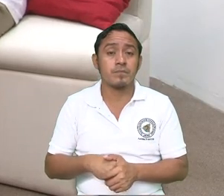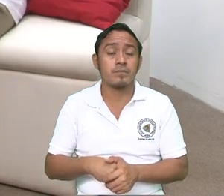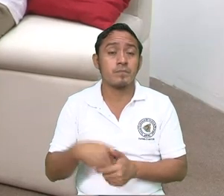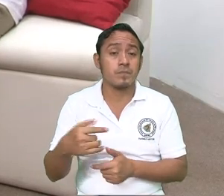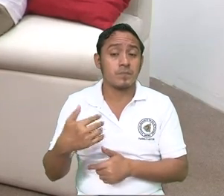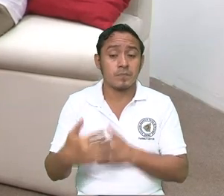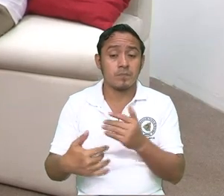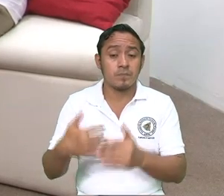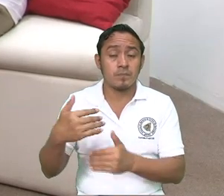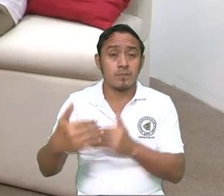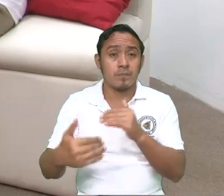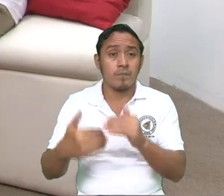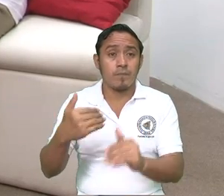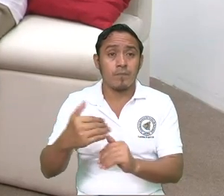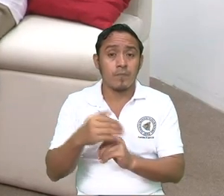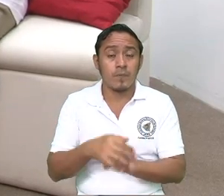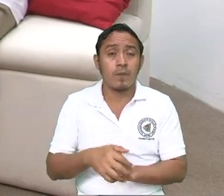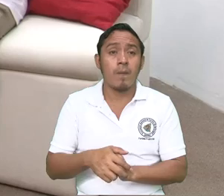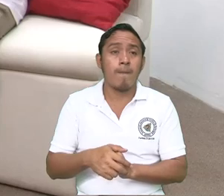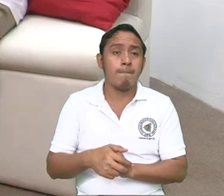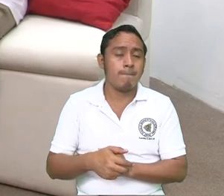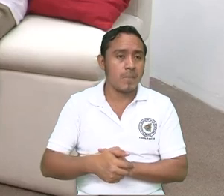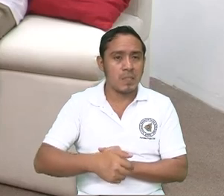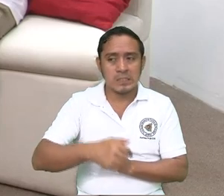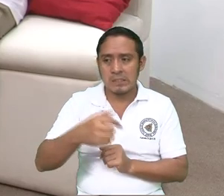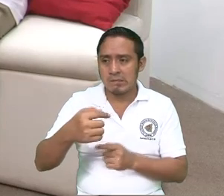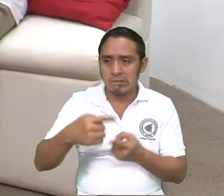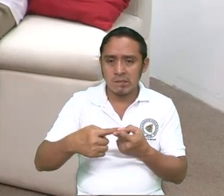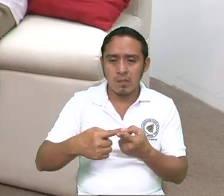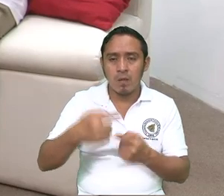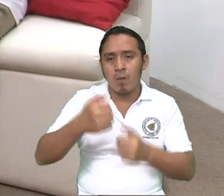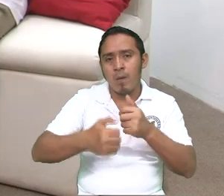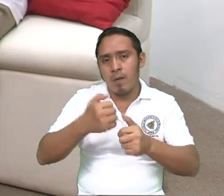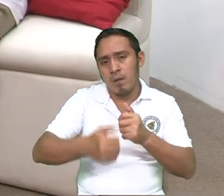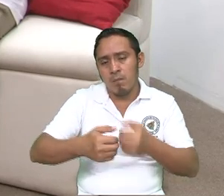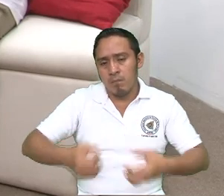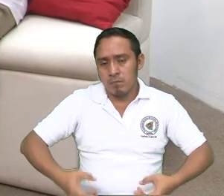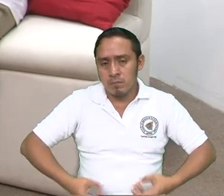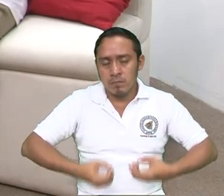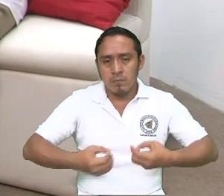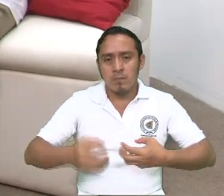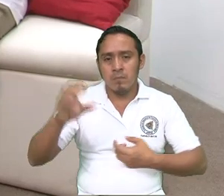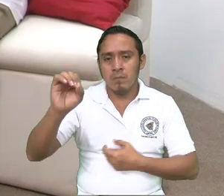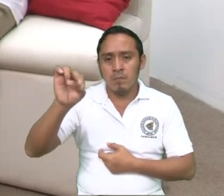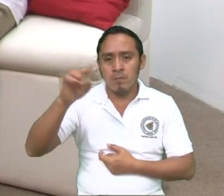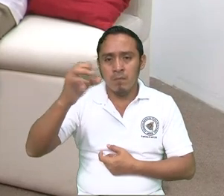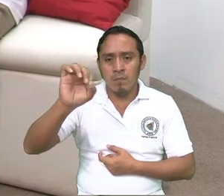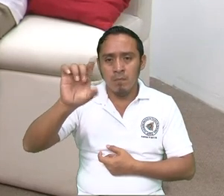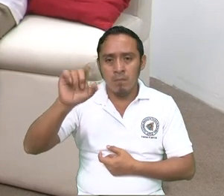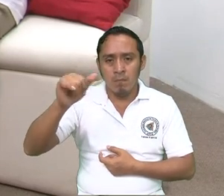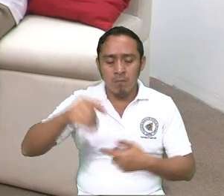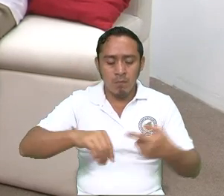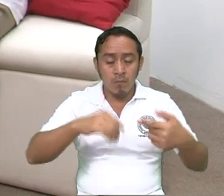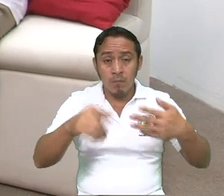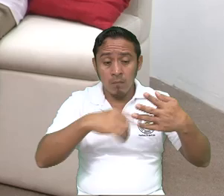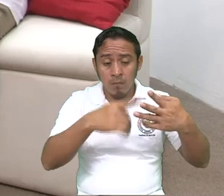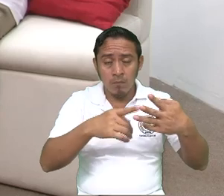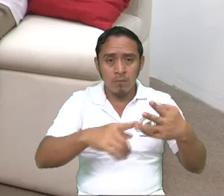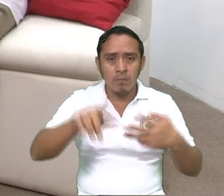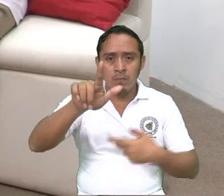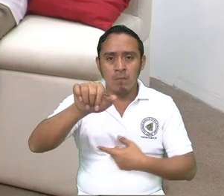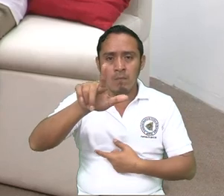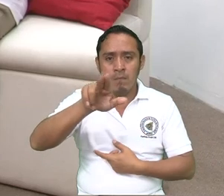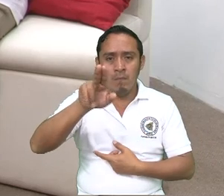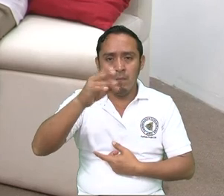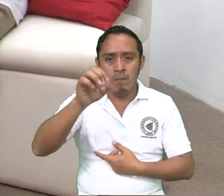procesos ya un poquito más severos a oncológico que tienen que ver este ya con leucemia con déficit